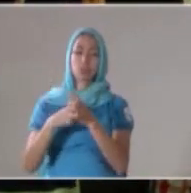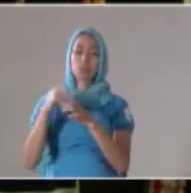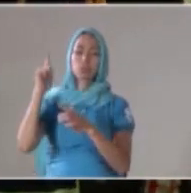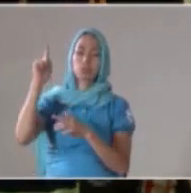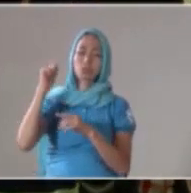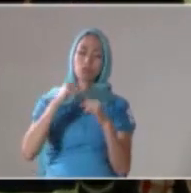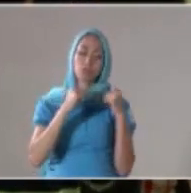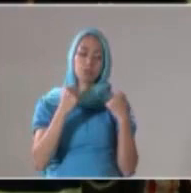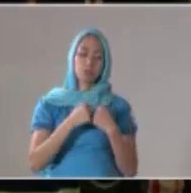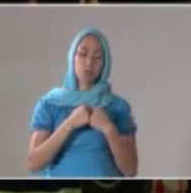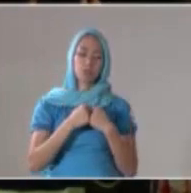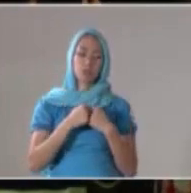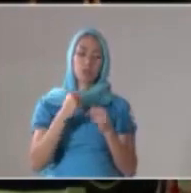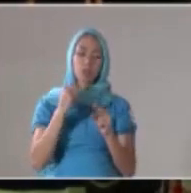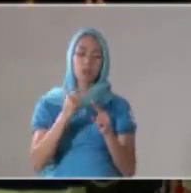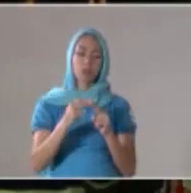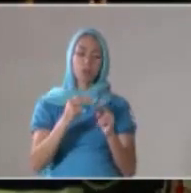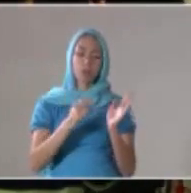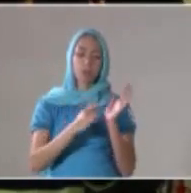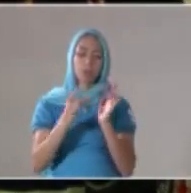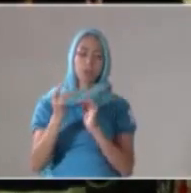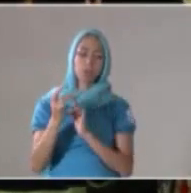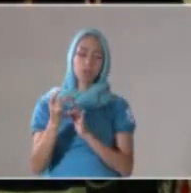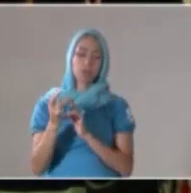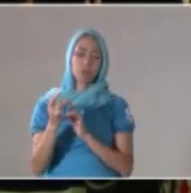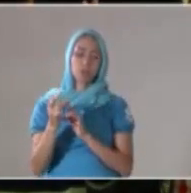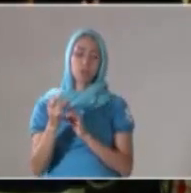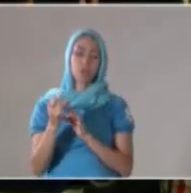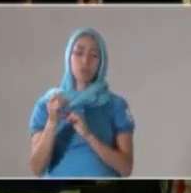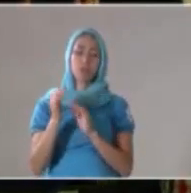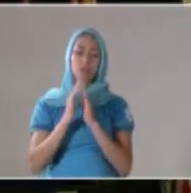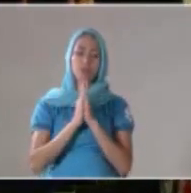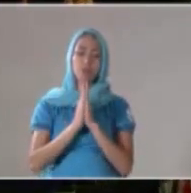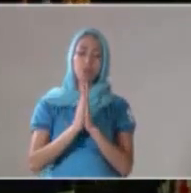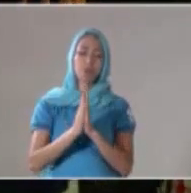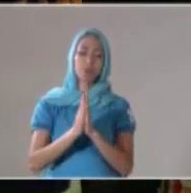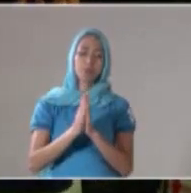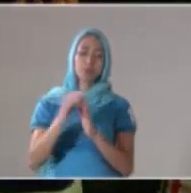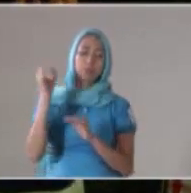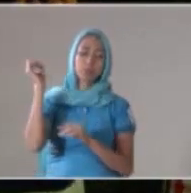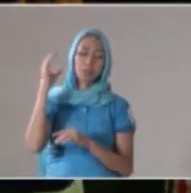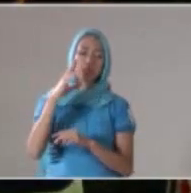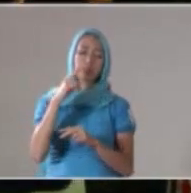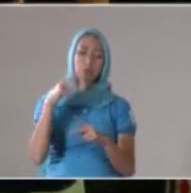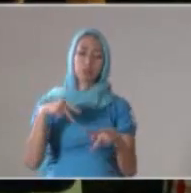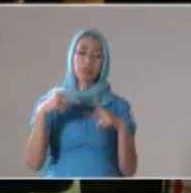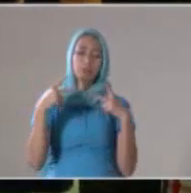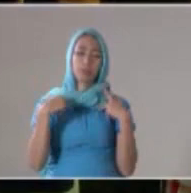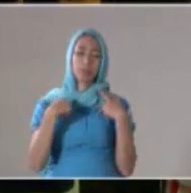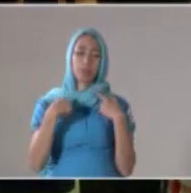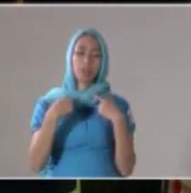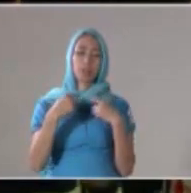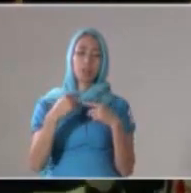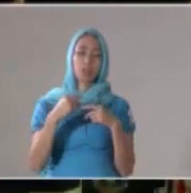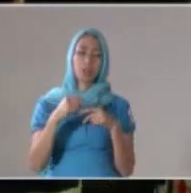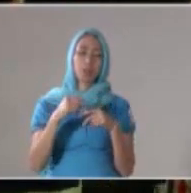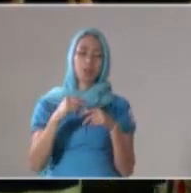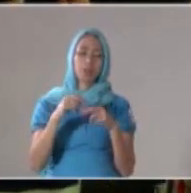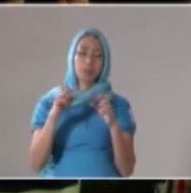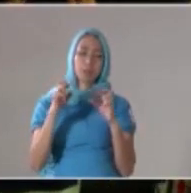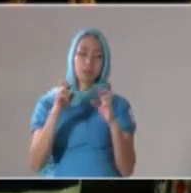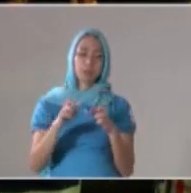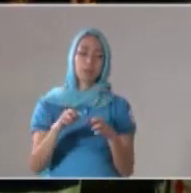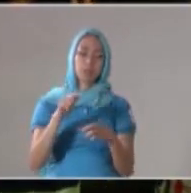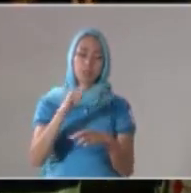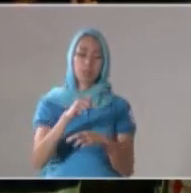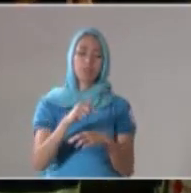Padre Santo. En el nombre de Jesús te lo pedimos en esta hora, Señor. Bendecimos la vida de Evelyn Pérez y Dora Elizabeth, Señor.